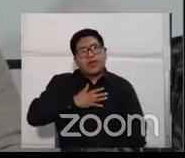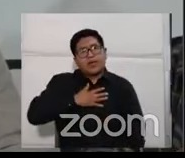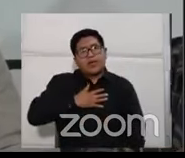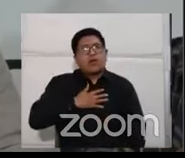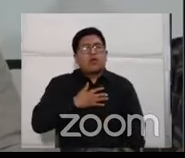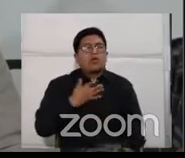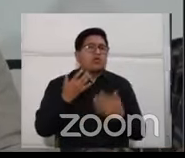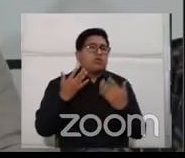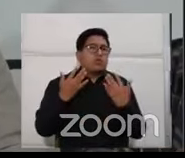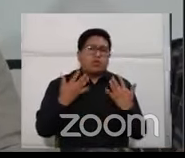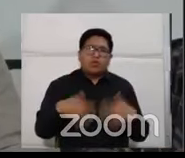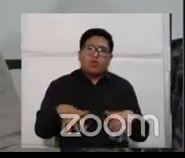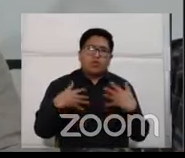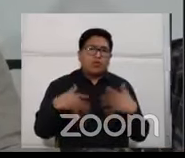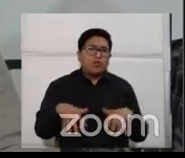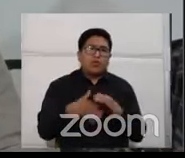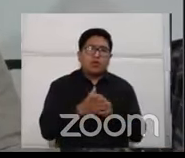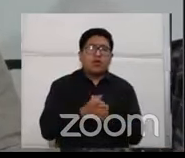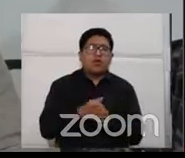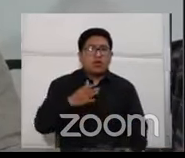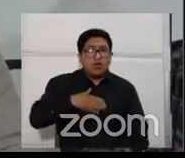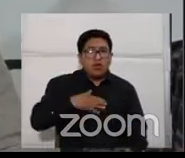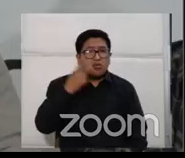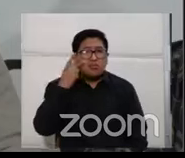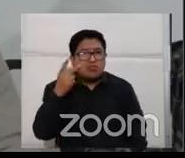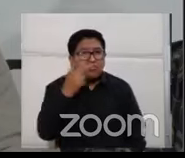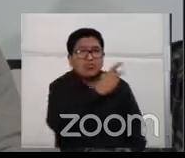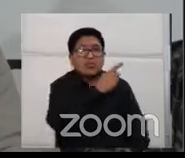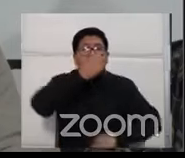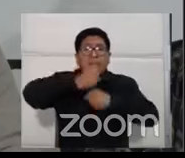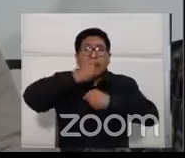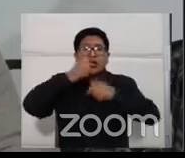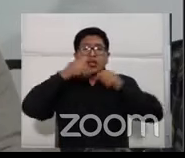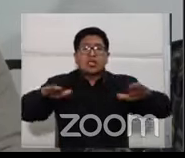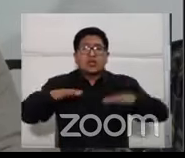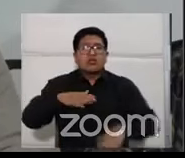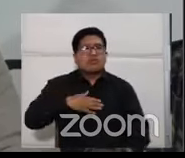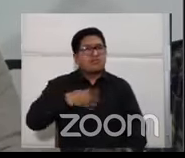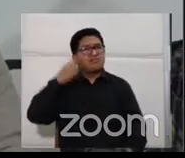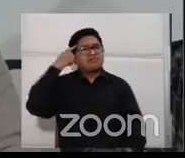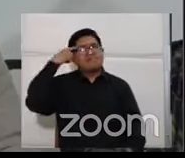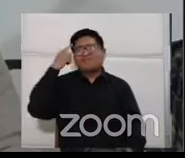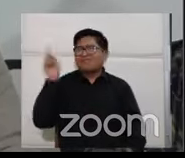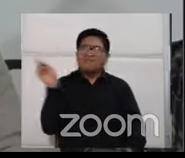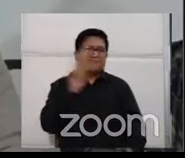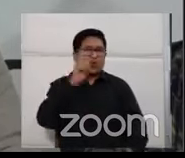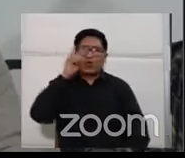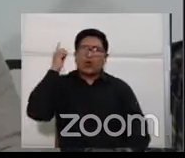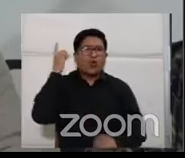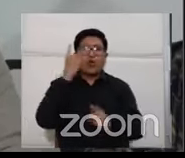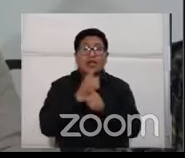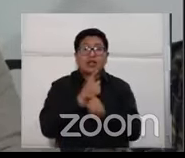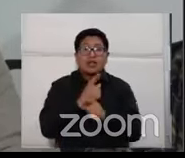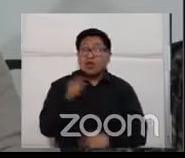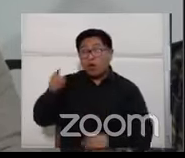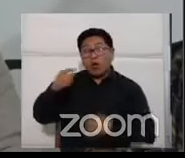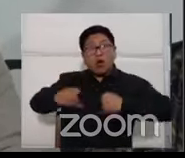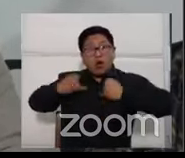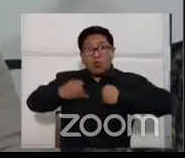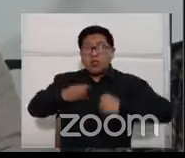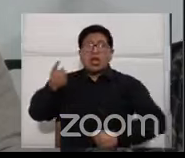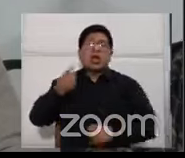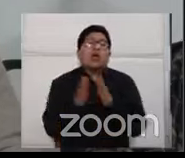en contra de la erradicación del trabajo infantil porque porque un joven trabajador no trabaja porque quiere digamos no